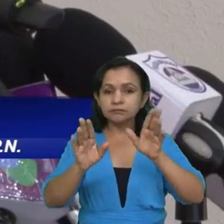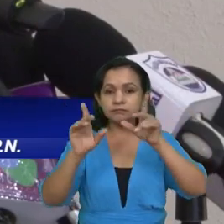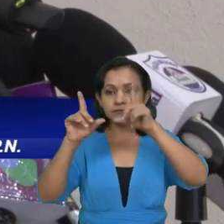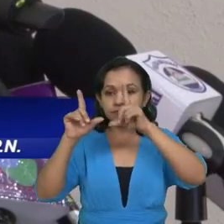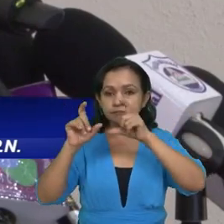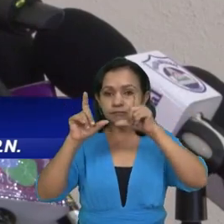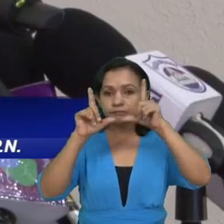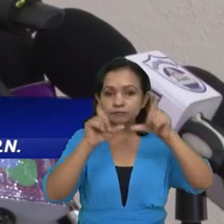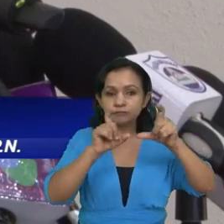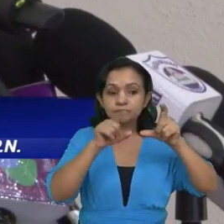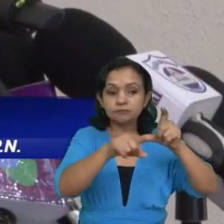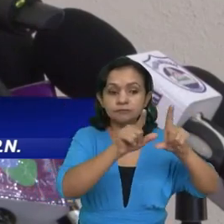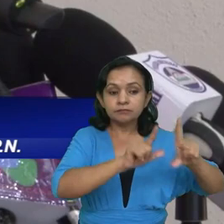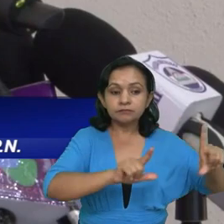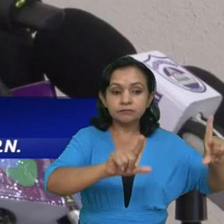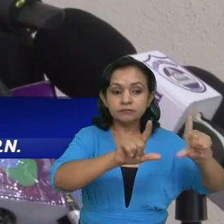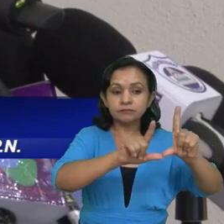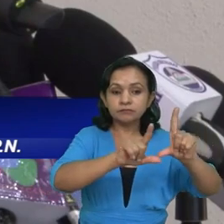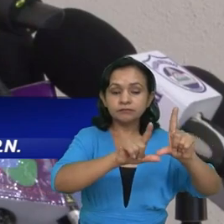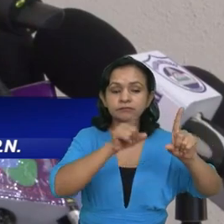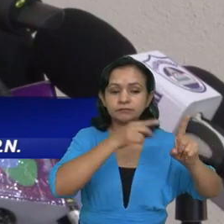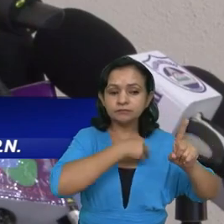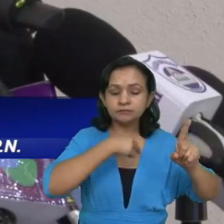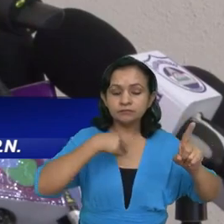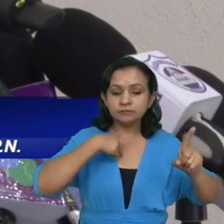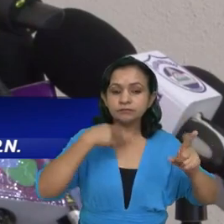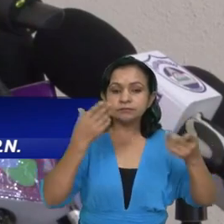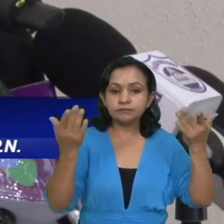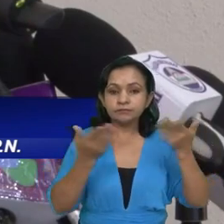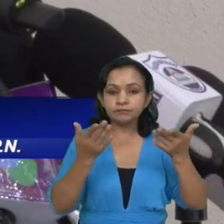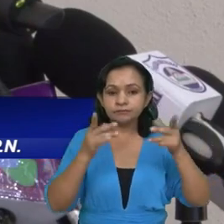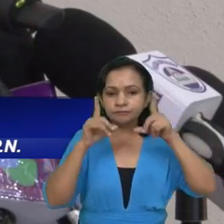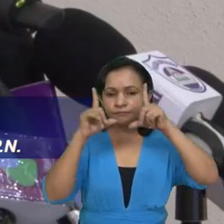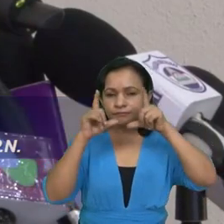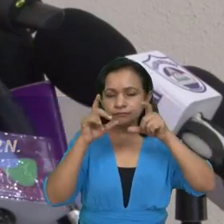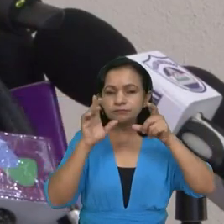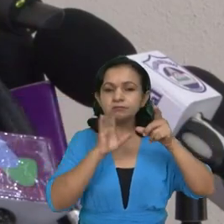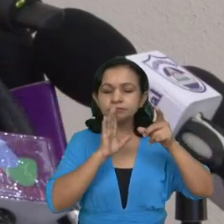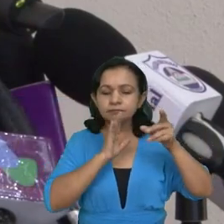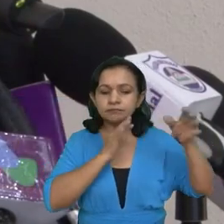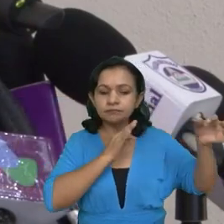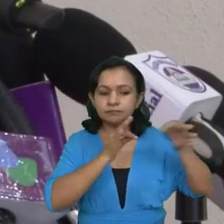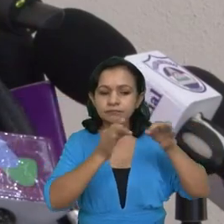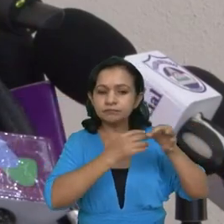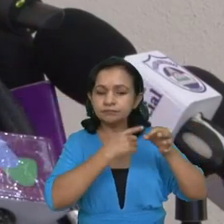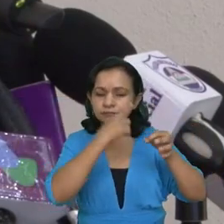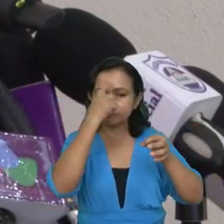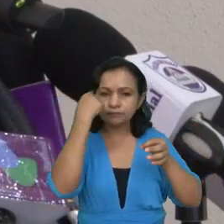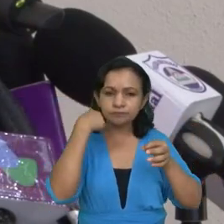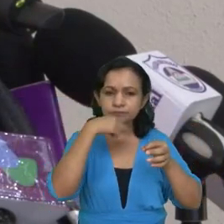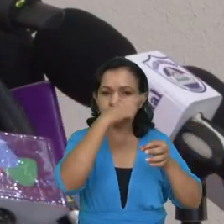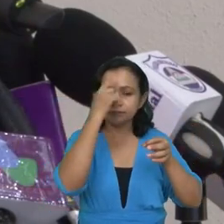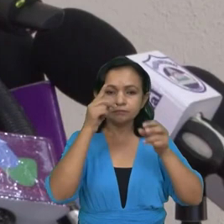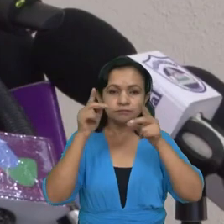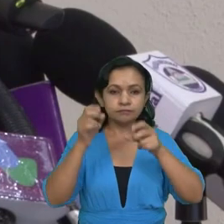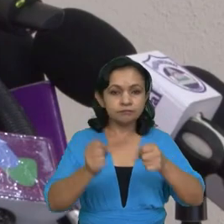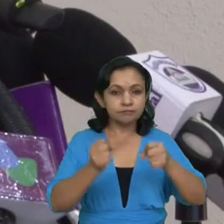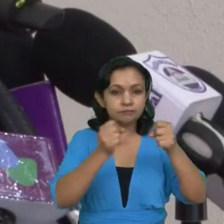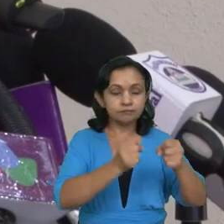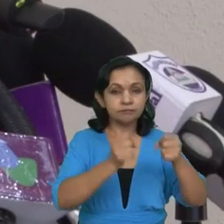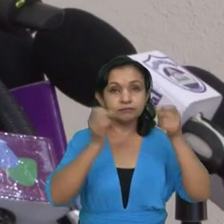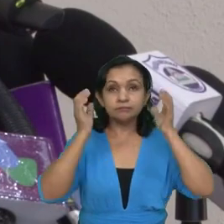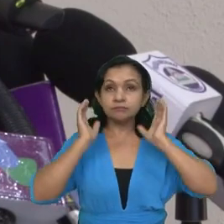de la escena del hecho y realizó la técnica de retrato hablado del rostro de los delincuentes y descripción